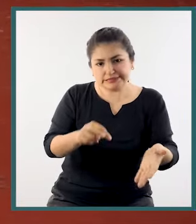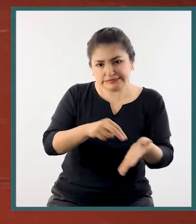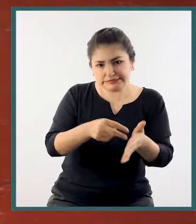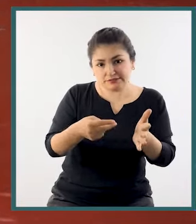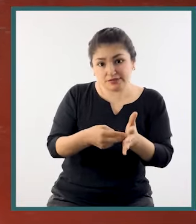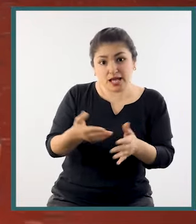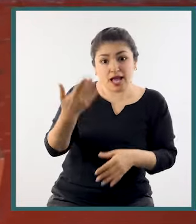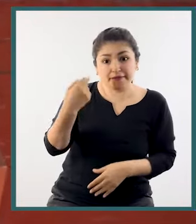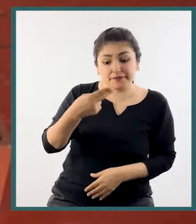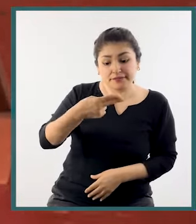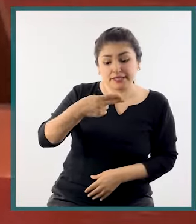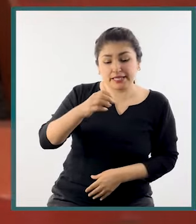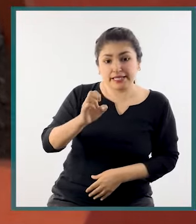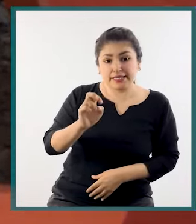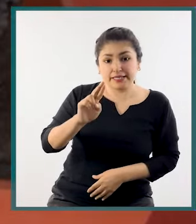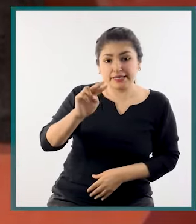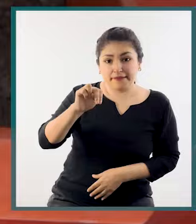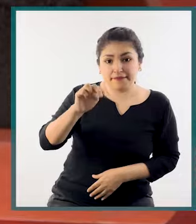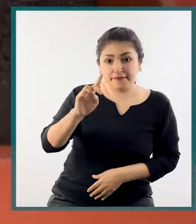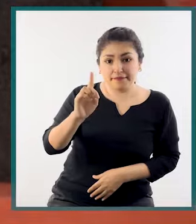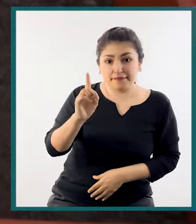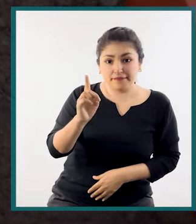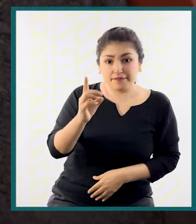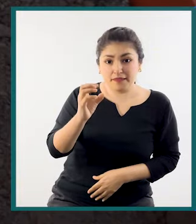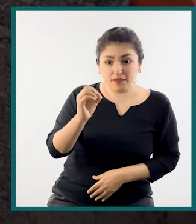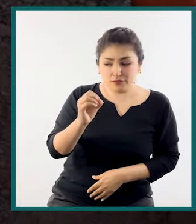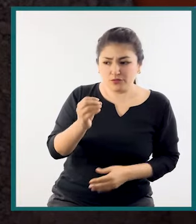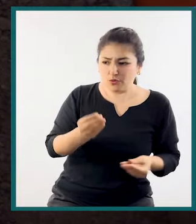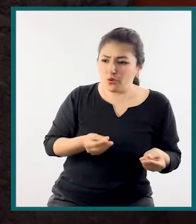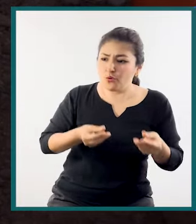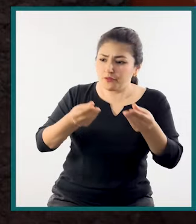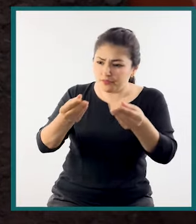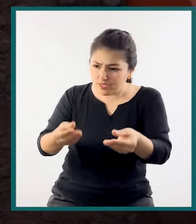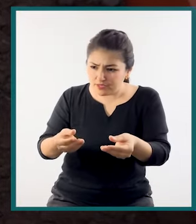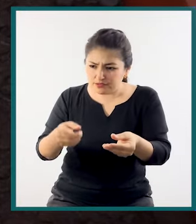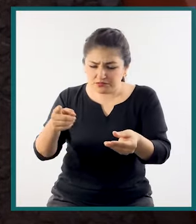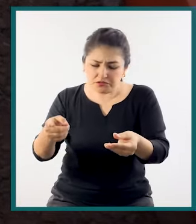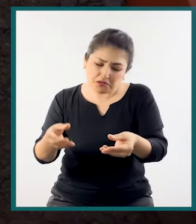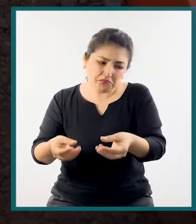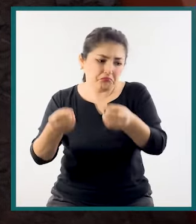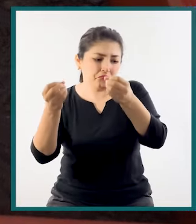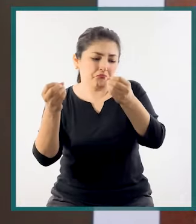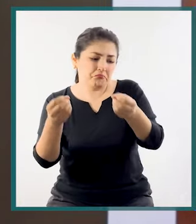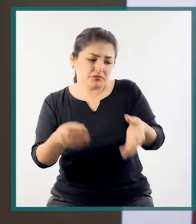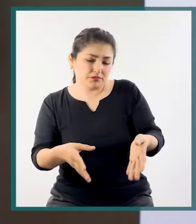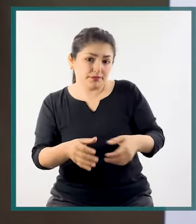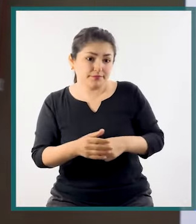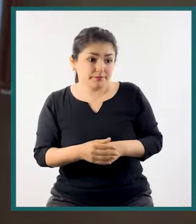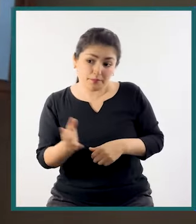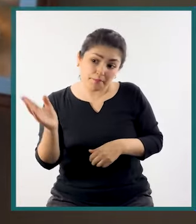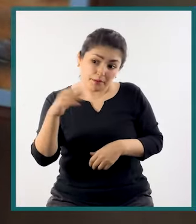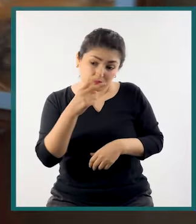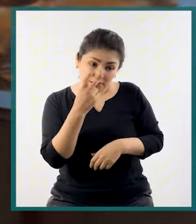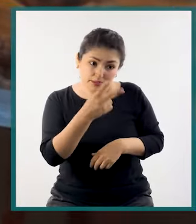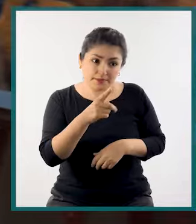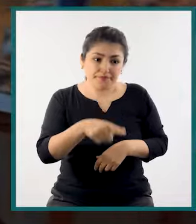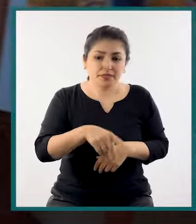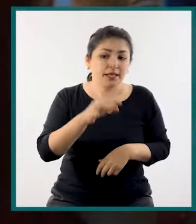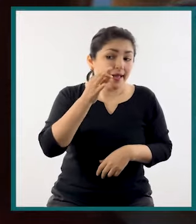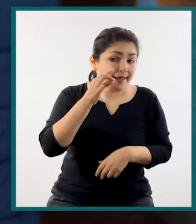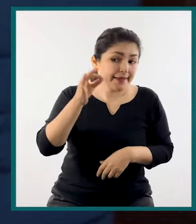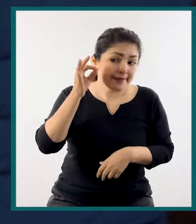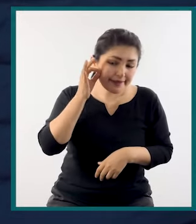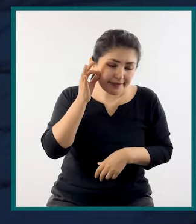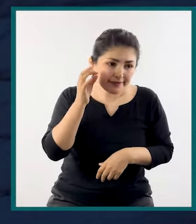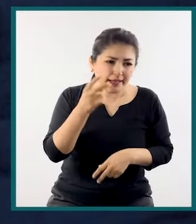que Hernando de Luque previamente se lo hizo, lo ofreció al Inca Atahualpa. Si nos acompañan por aquí, los incas